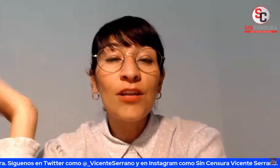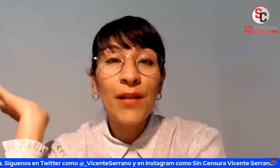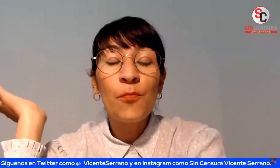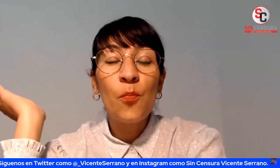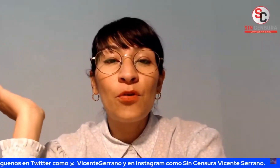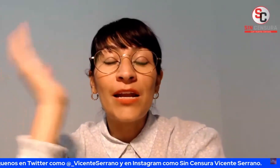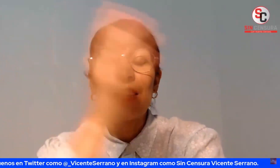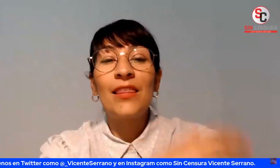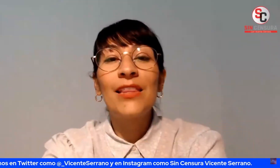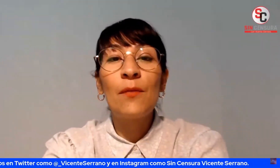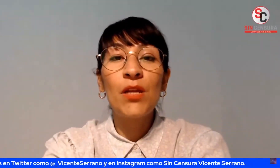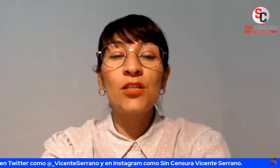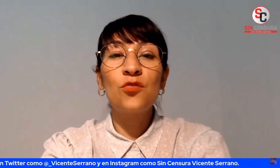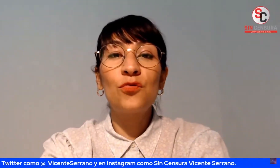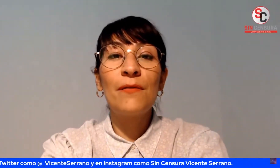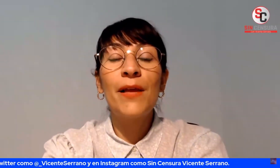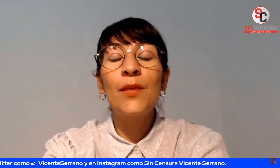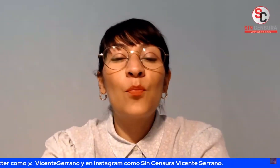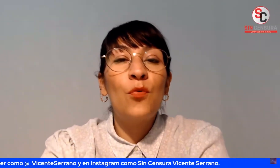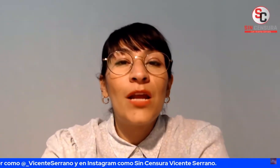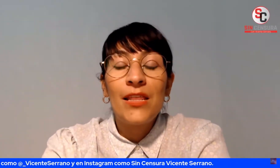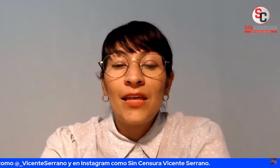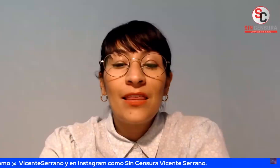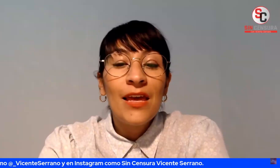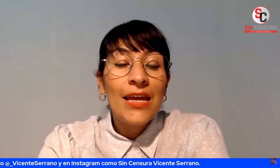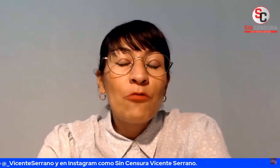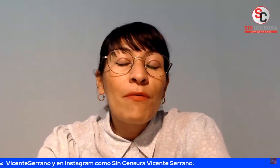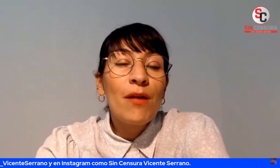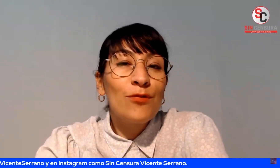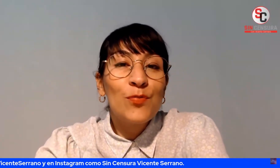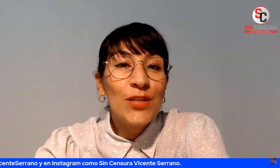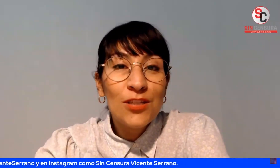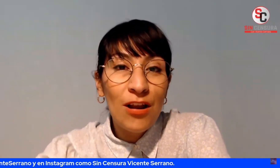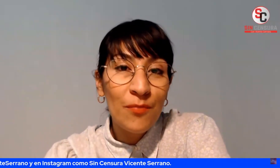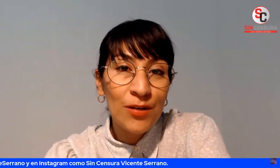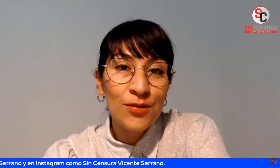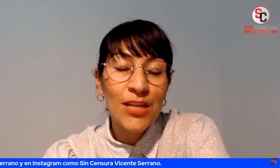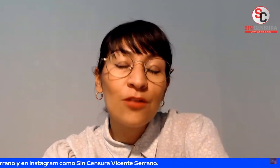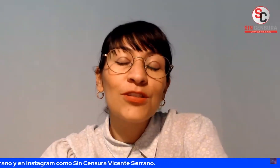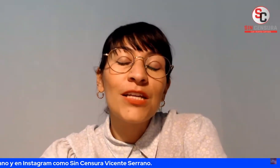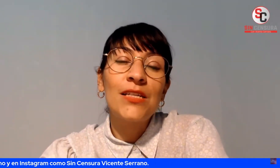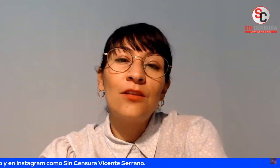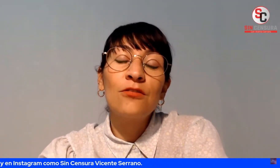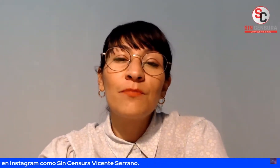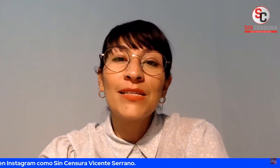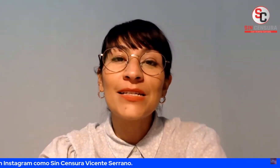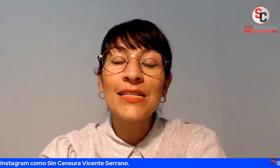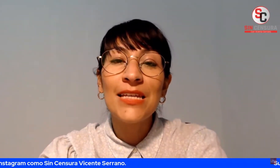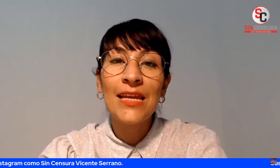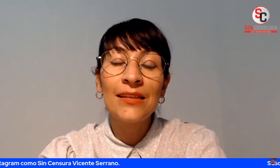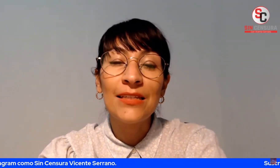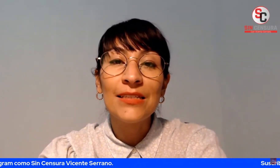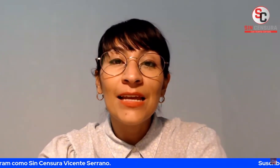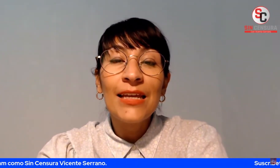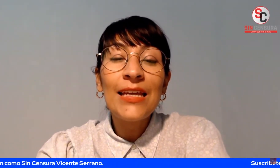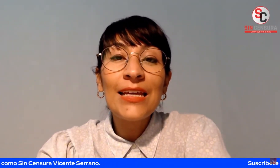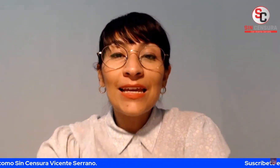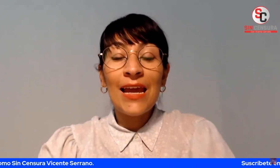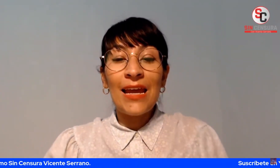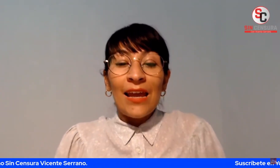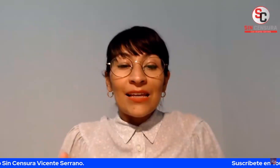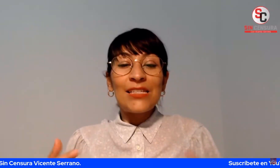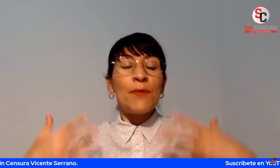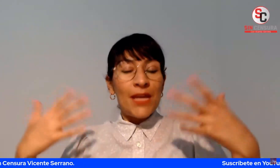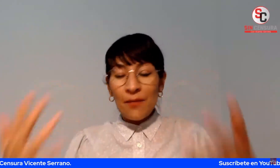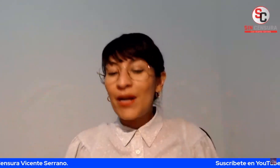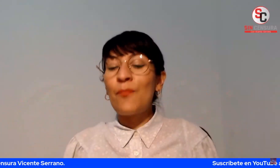del alto nivel de popularidad, que también es un nivel de popularidad que no habíamos visto, al menos en los sexenios más recientes, y